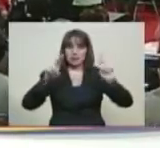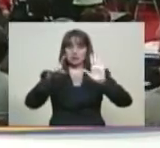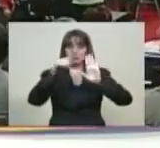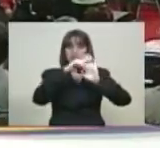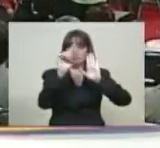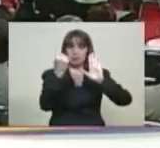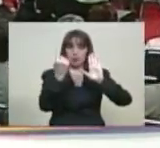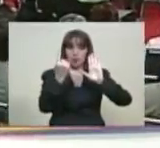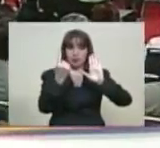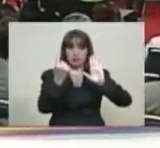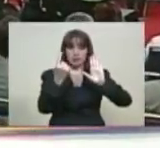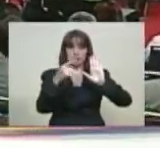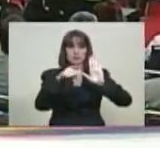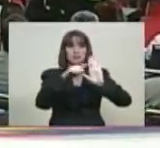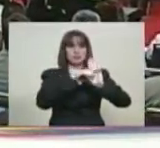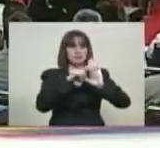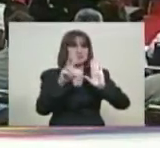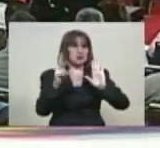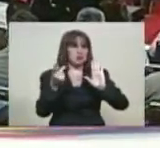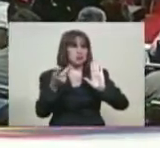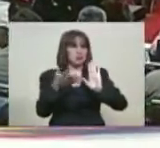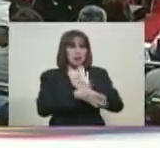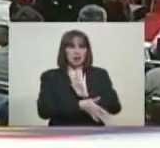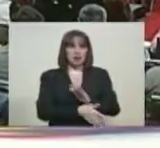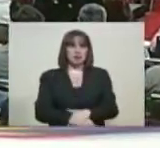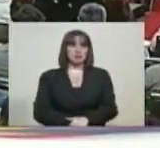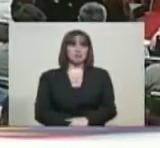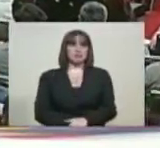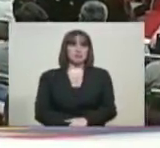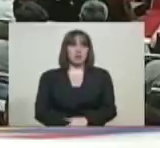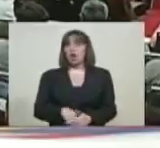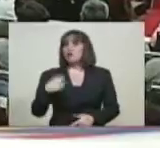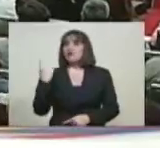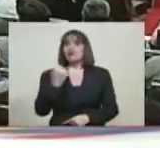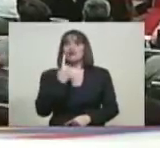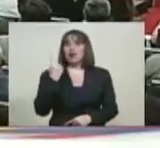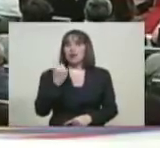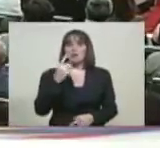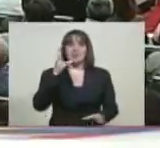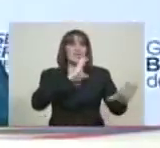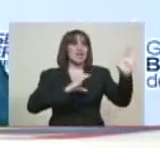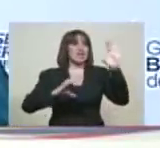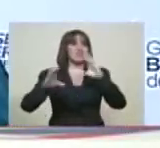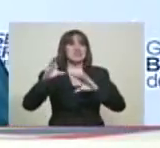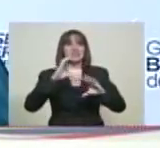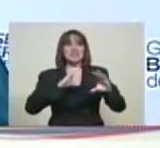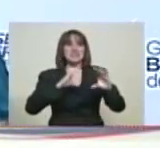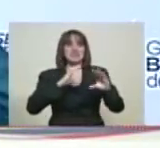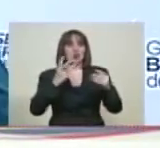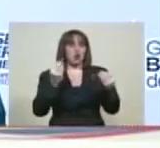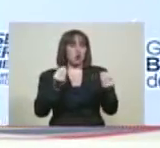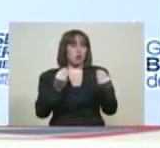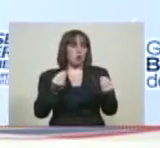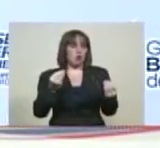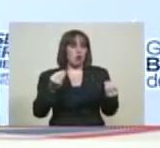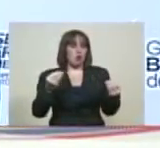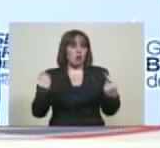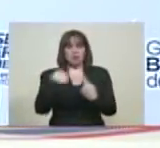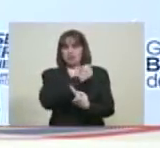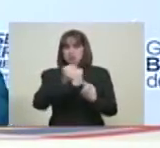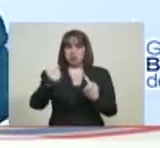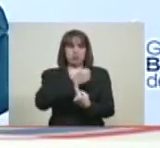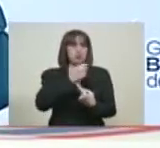paz la paz no solo como ausencia de violencia política dicen algunos